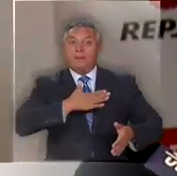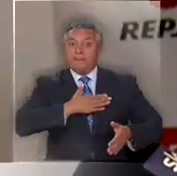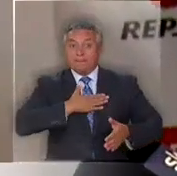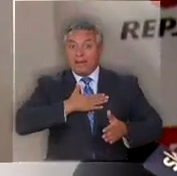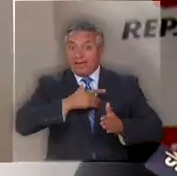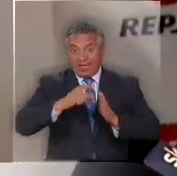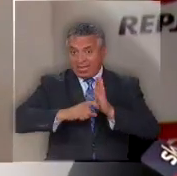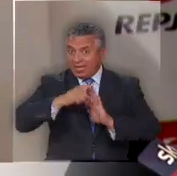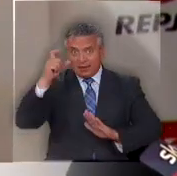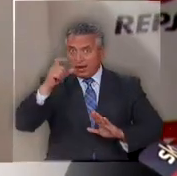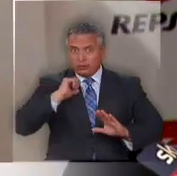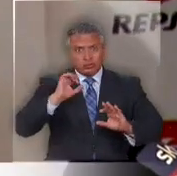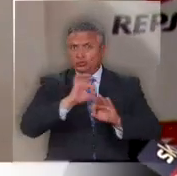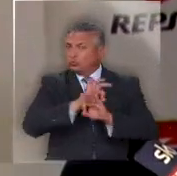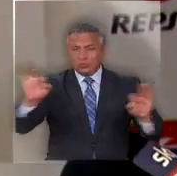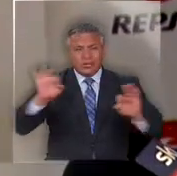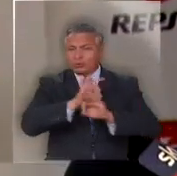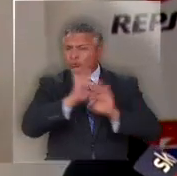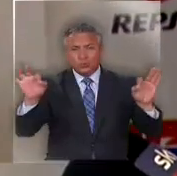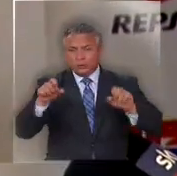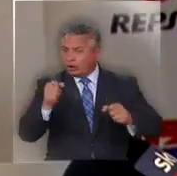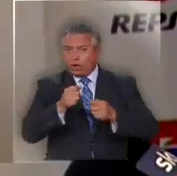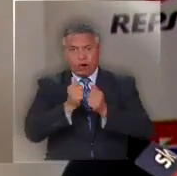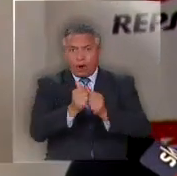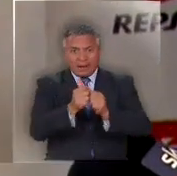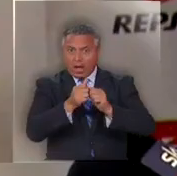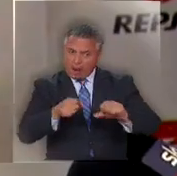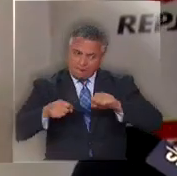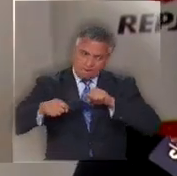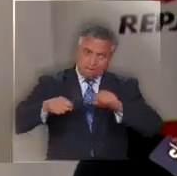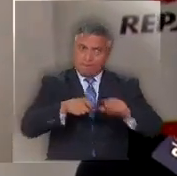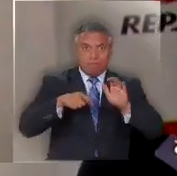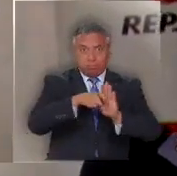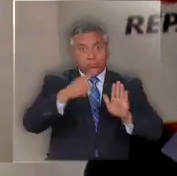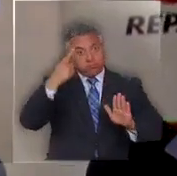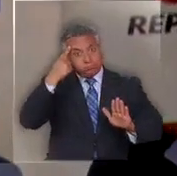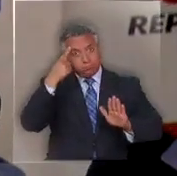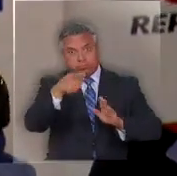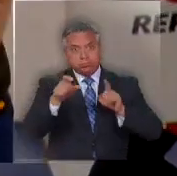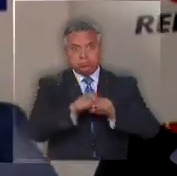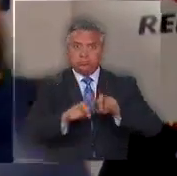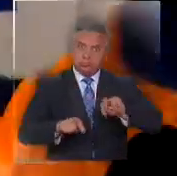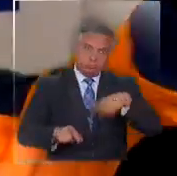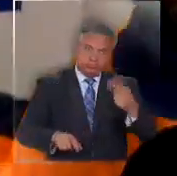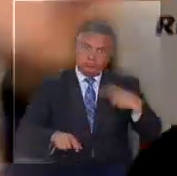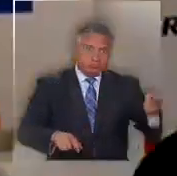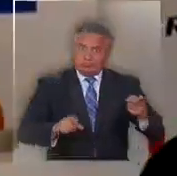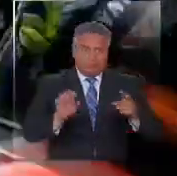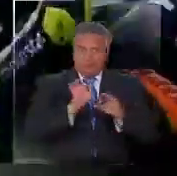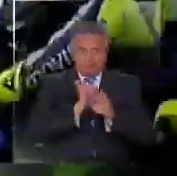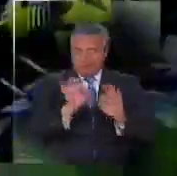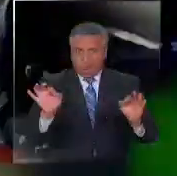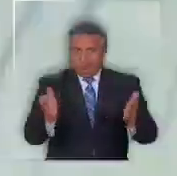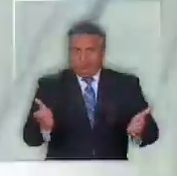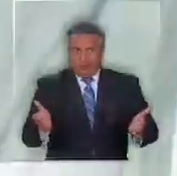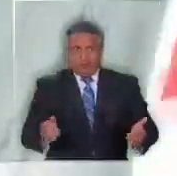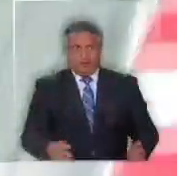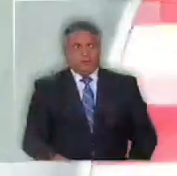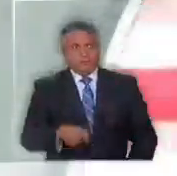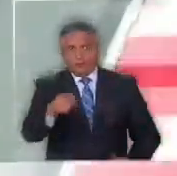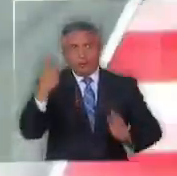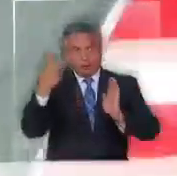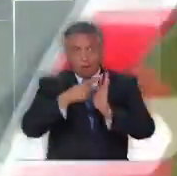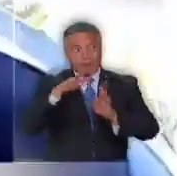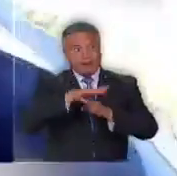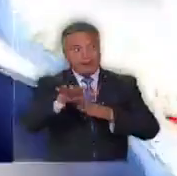carrera nunca choqué a algún compañero pensando que este podría sufrir un accidente. El 2015 en el